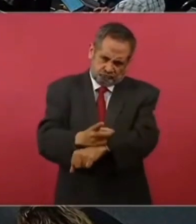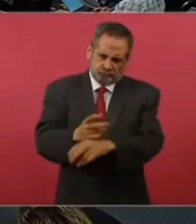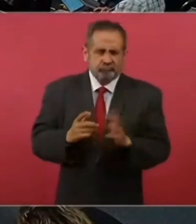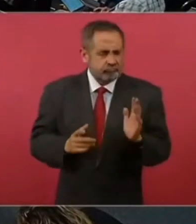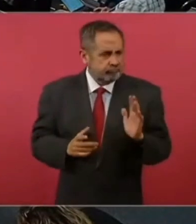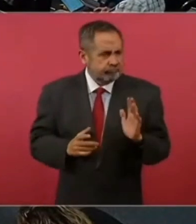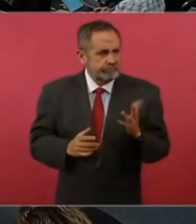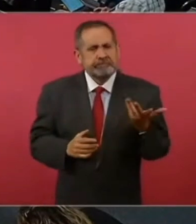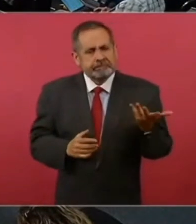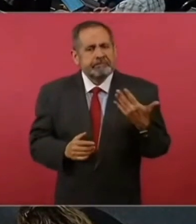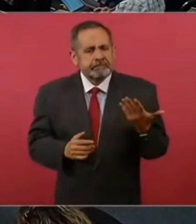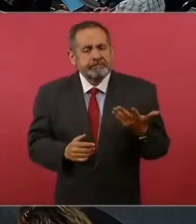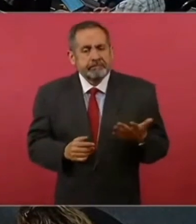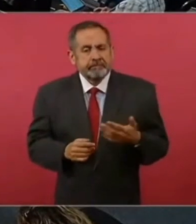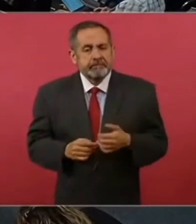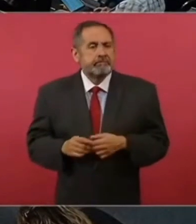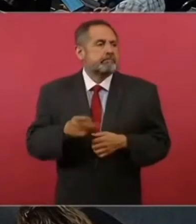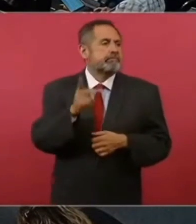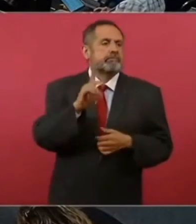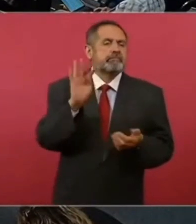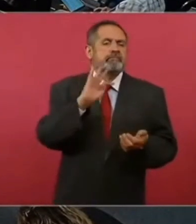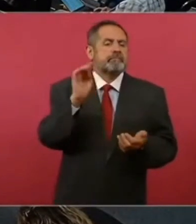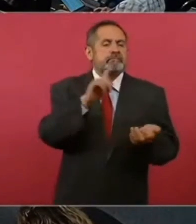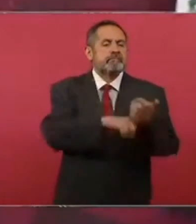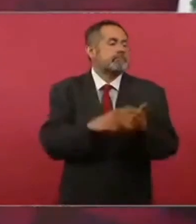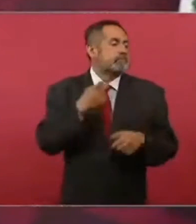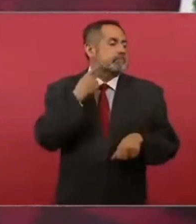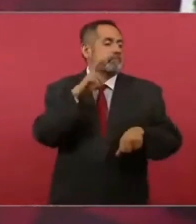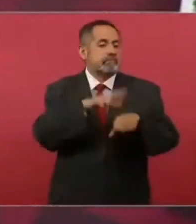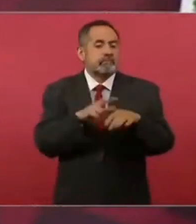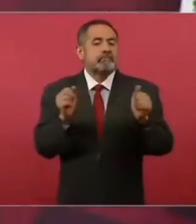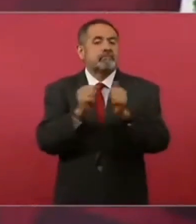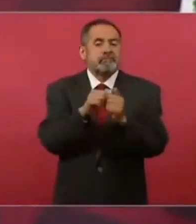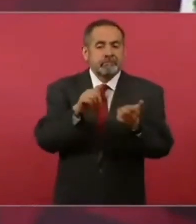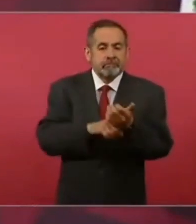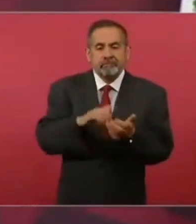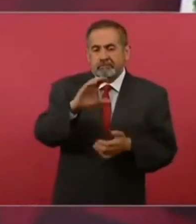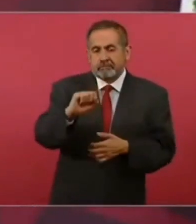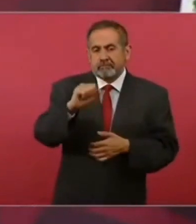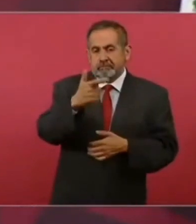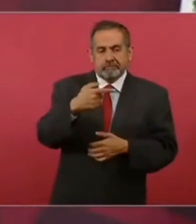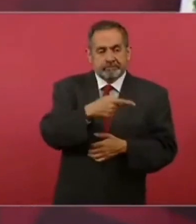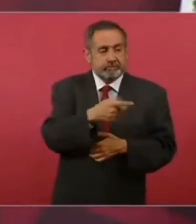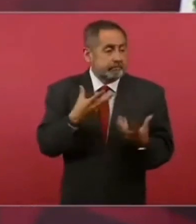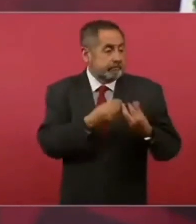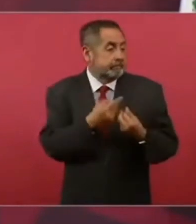pero si fue procurador con Salinas de Gortari